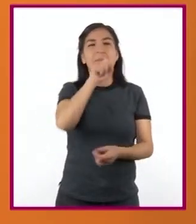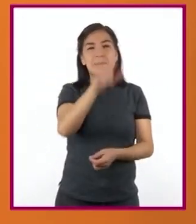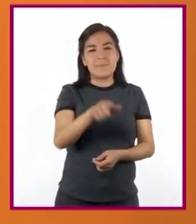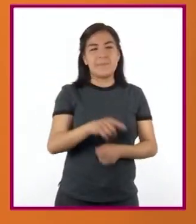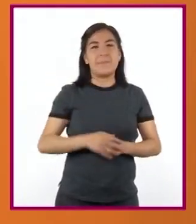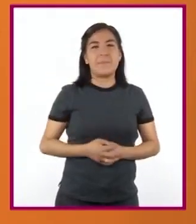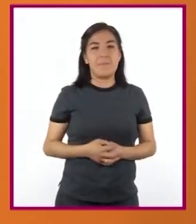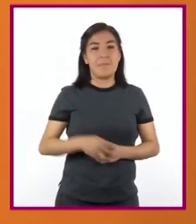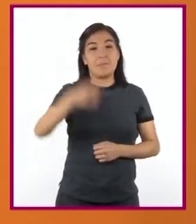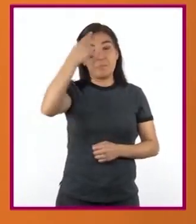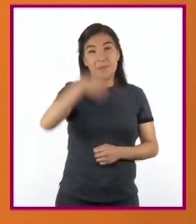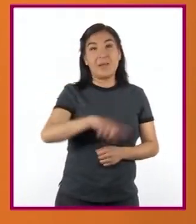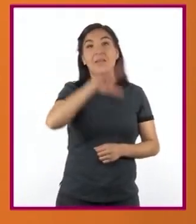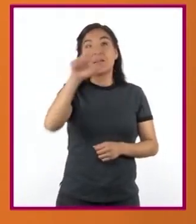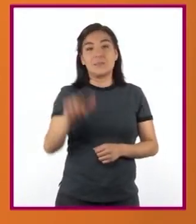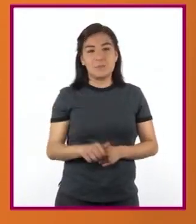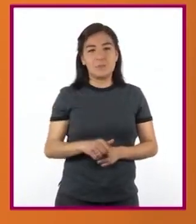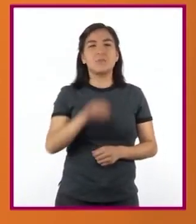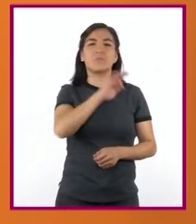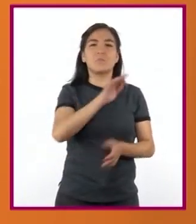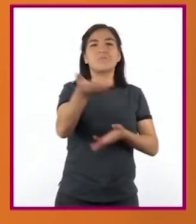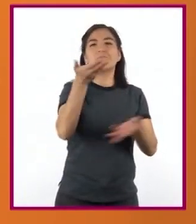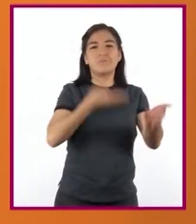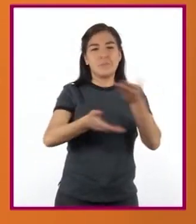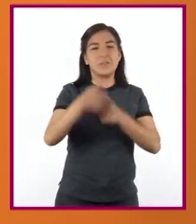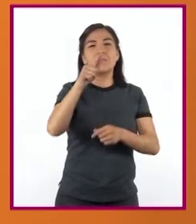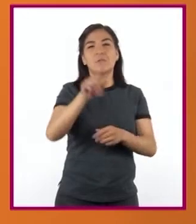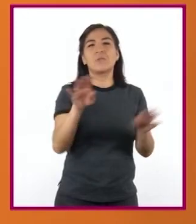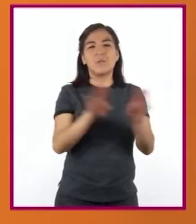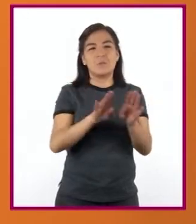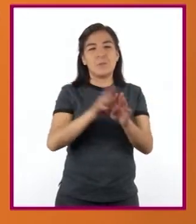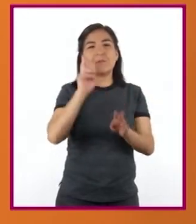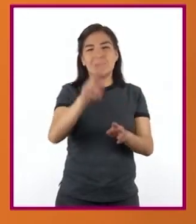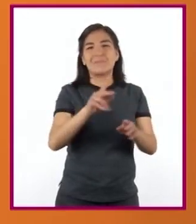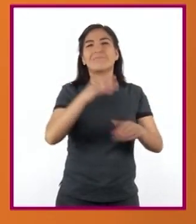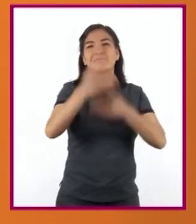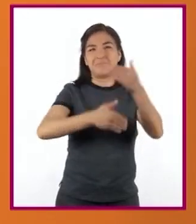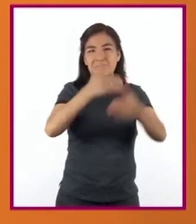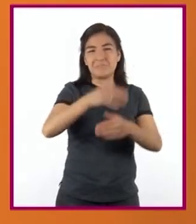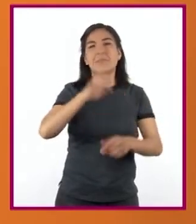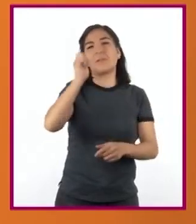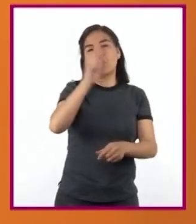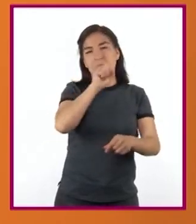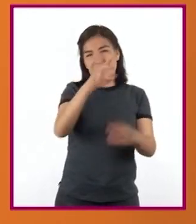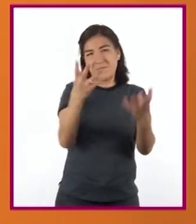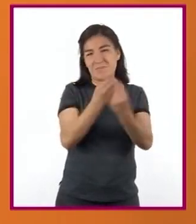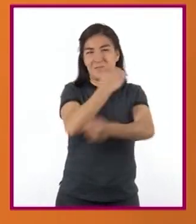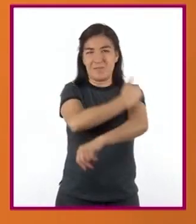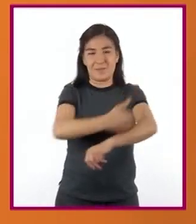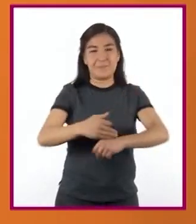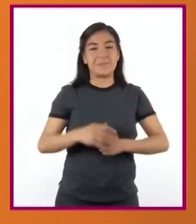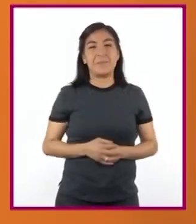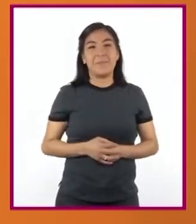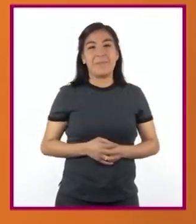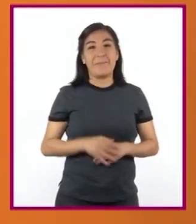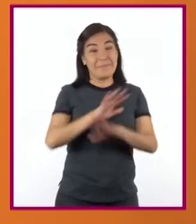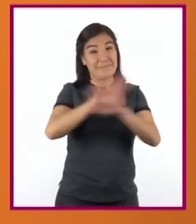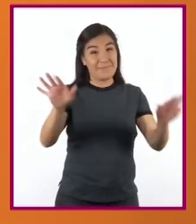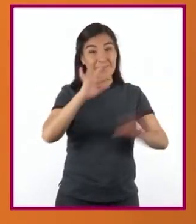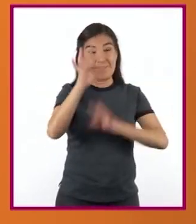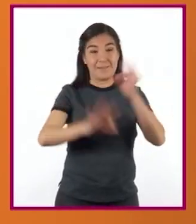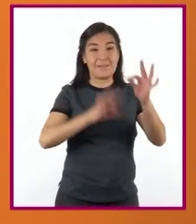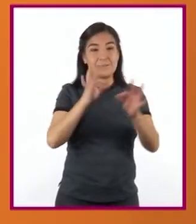que posteriormente puedan compartir sus avances en familia. Si ya están listos y